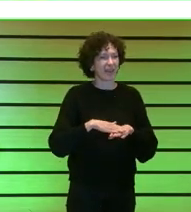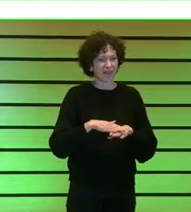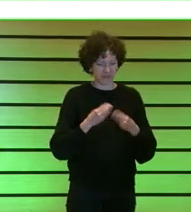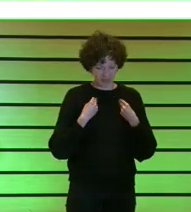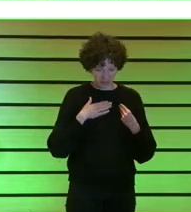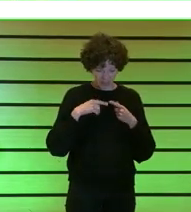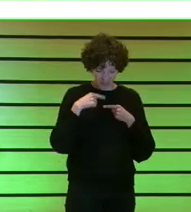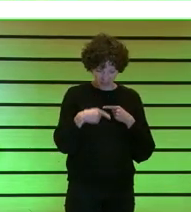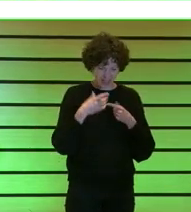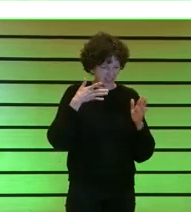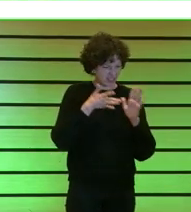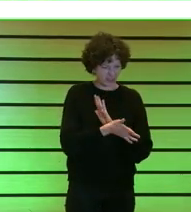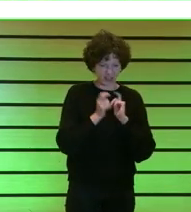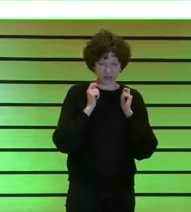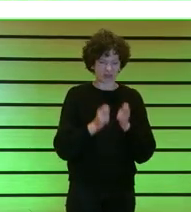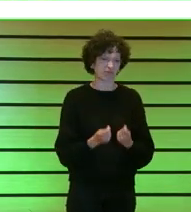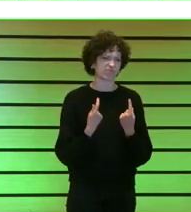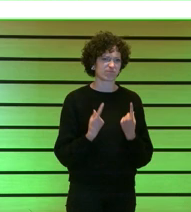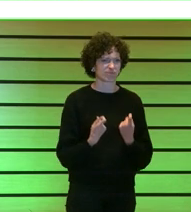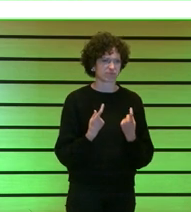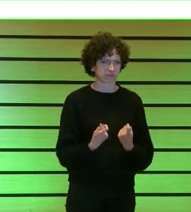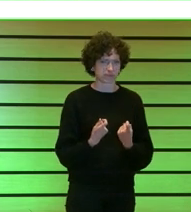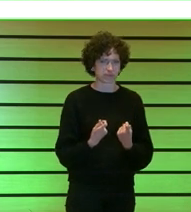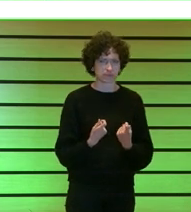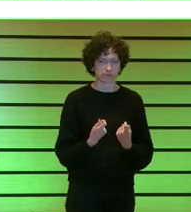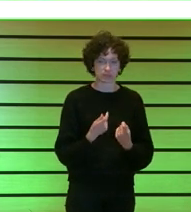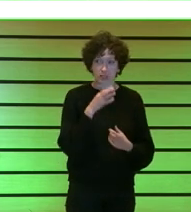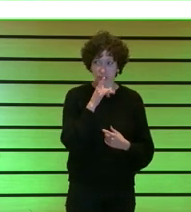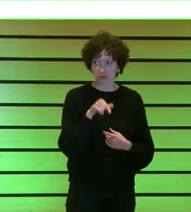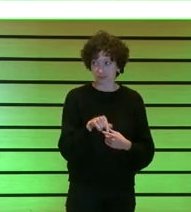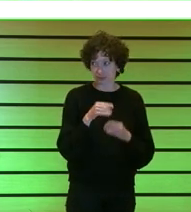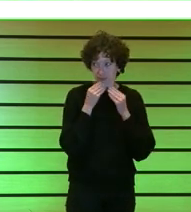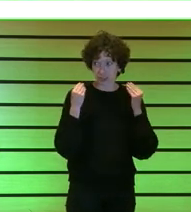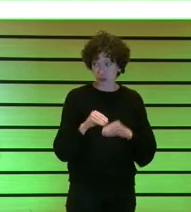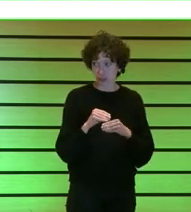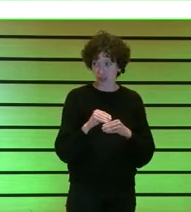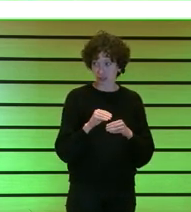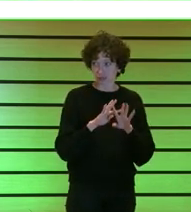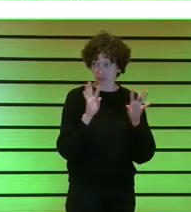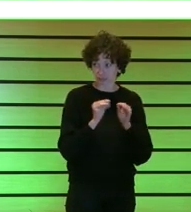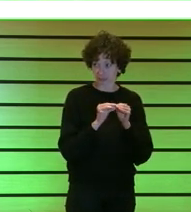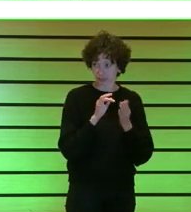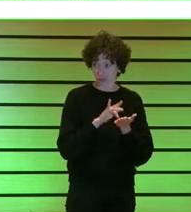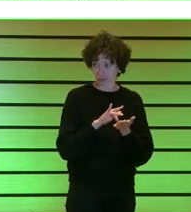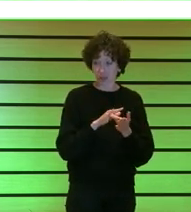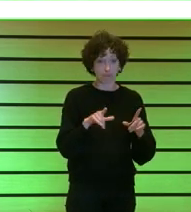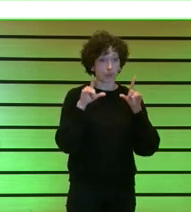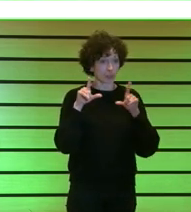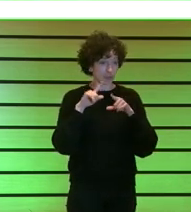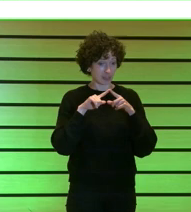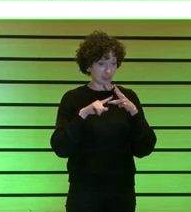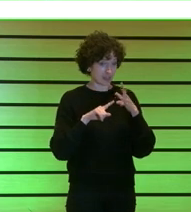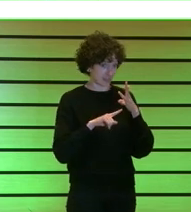día y ahora tocaría la resolución de la historia que tiene tres protagonistas